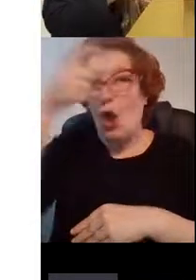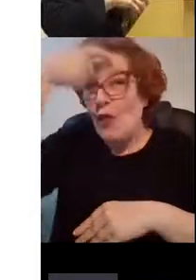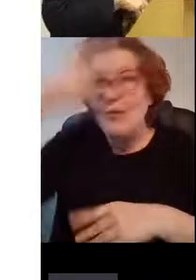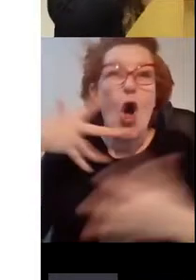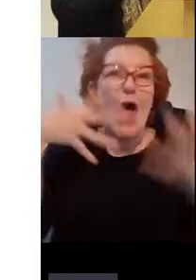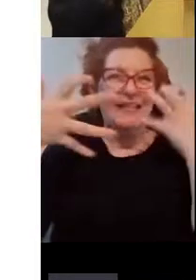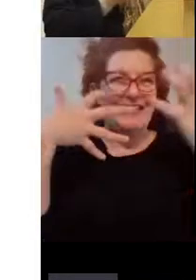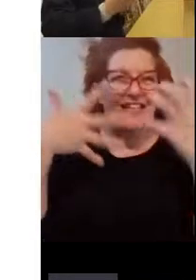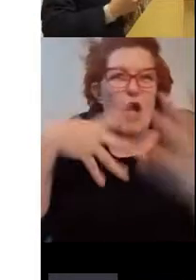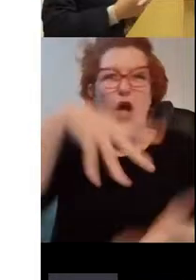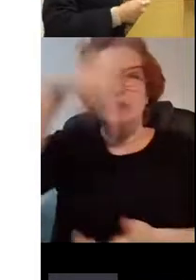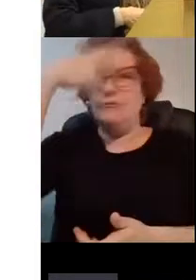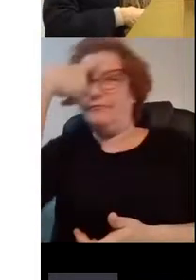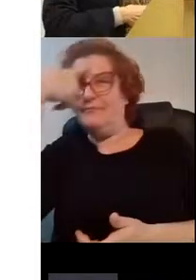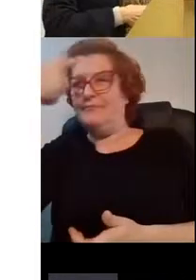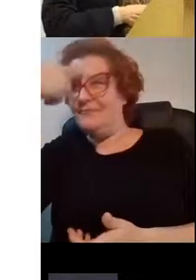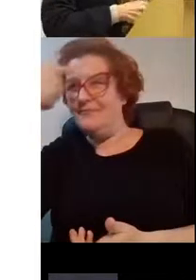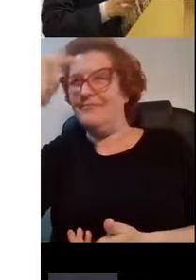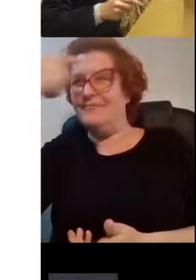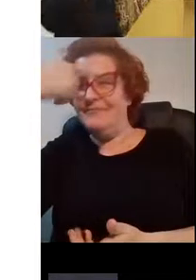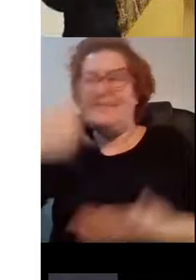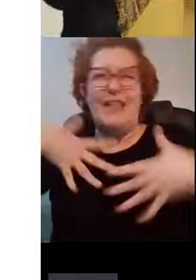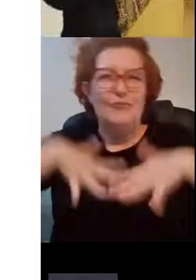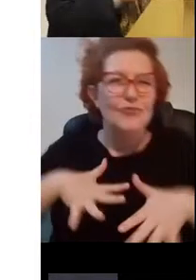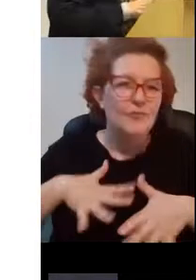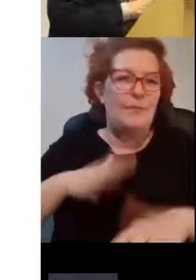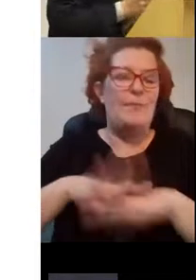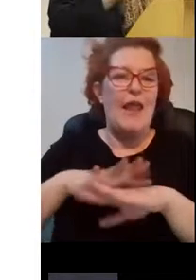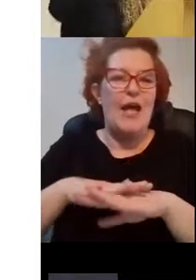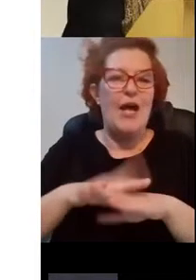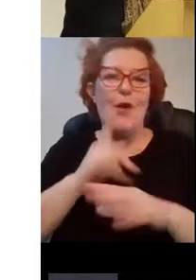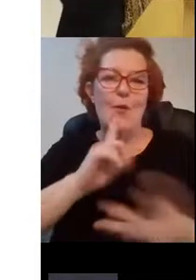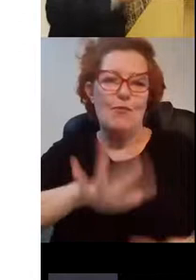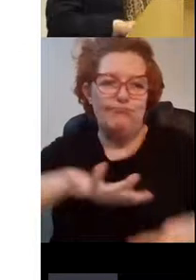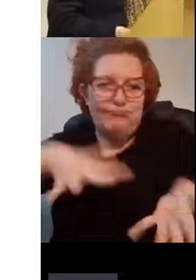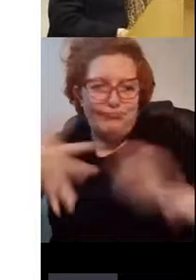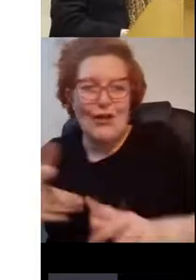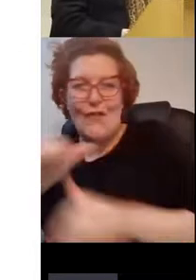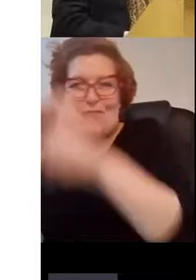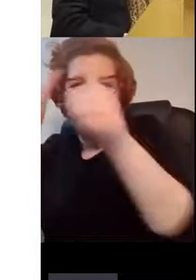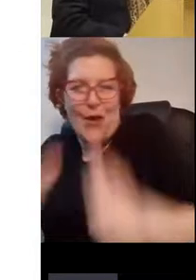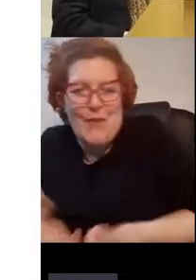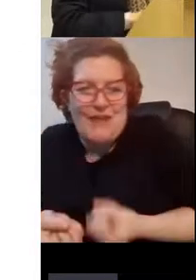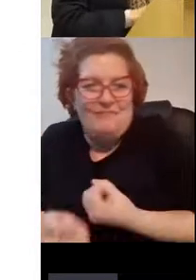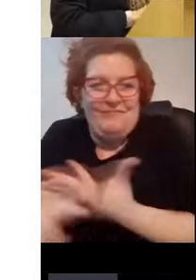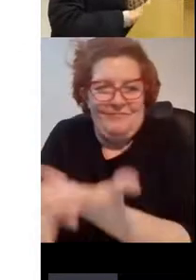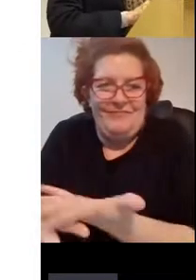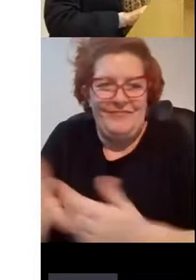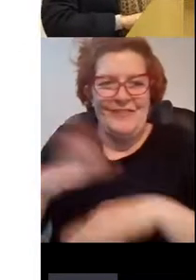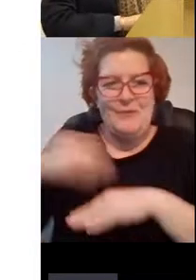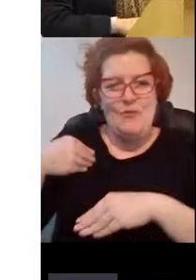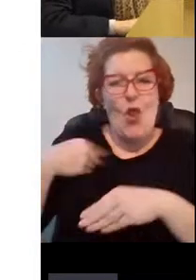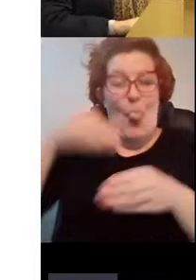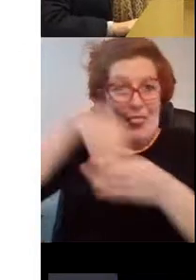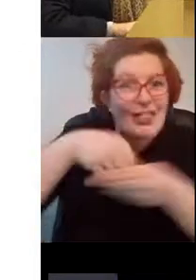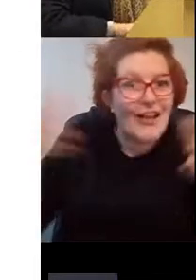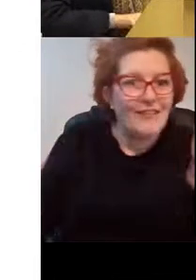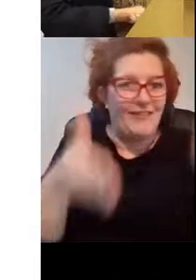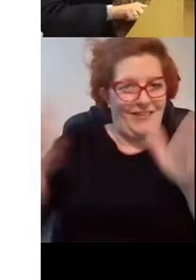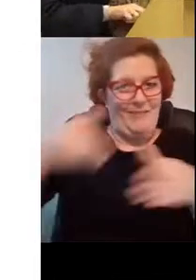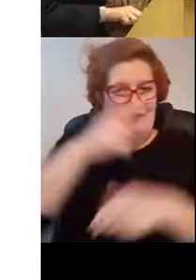su consecuente articulación formal planteados precisamente dentro de cada una de estas etapas.